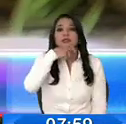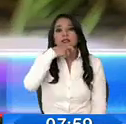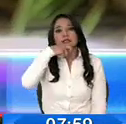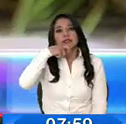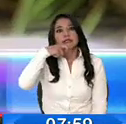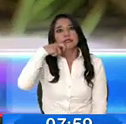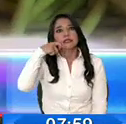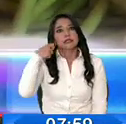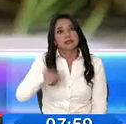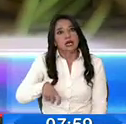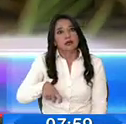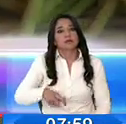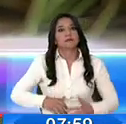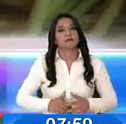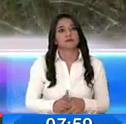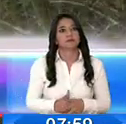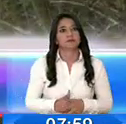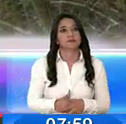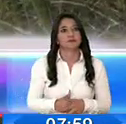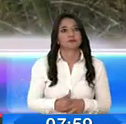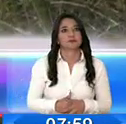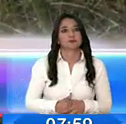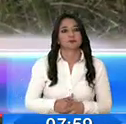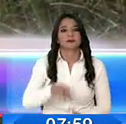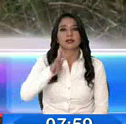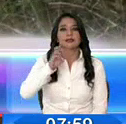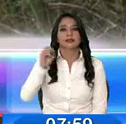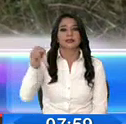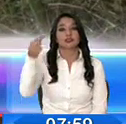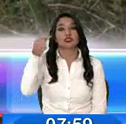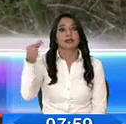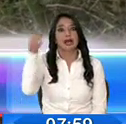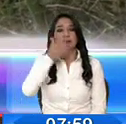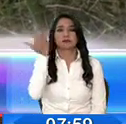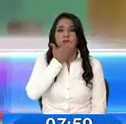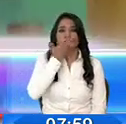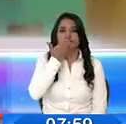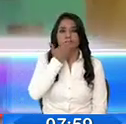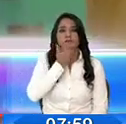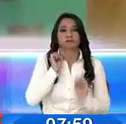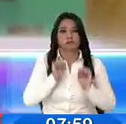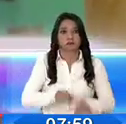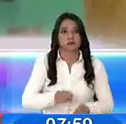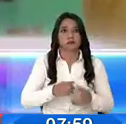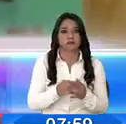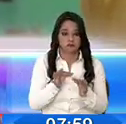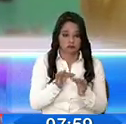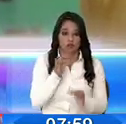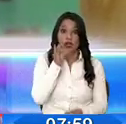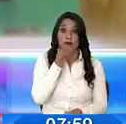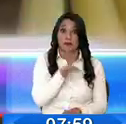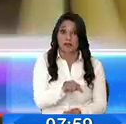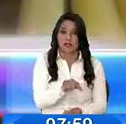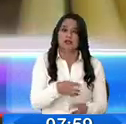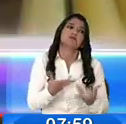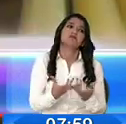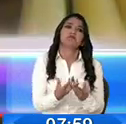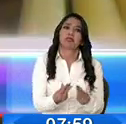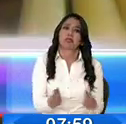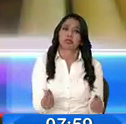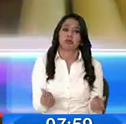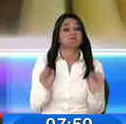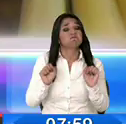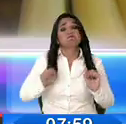secadora eléctrico que tiene 600 grados de temperatura para secar al saber los sorbetes son biodegradables y reutilizables